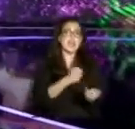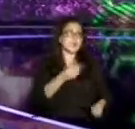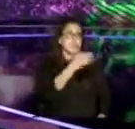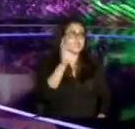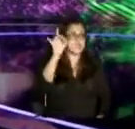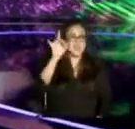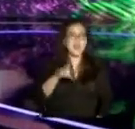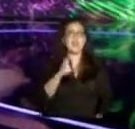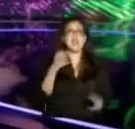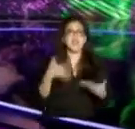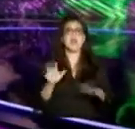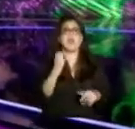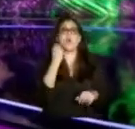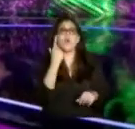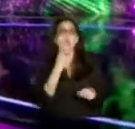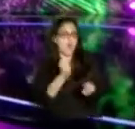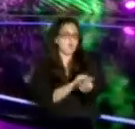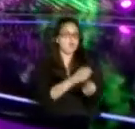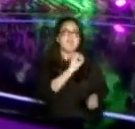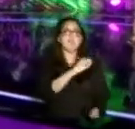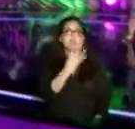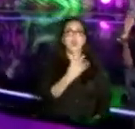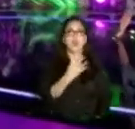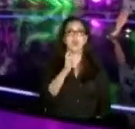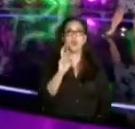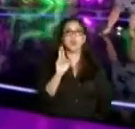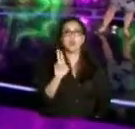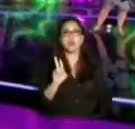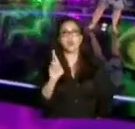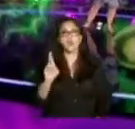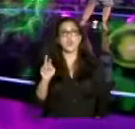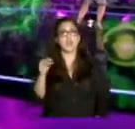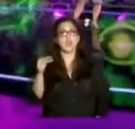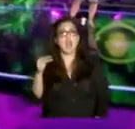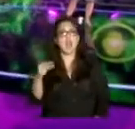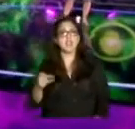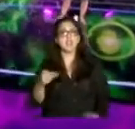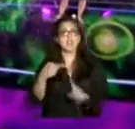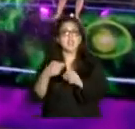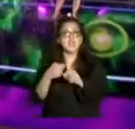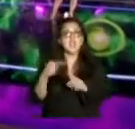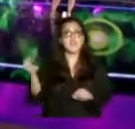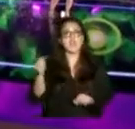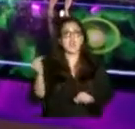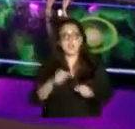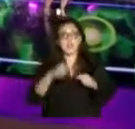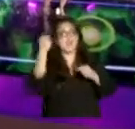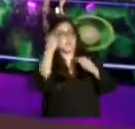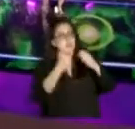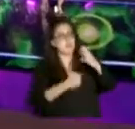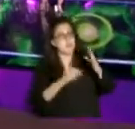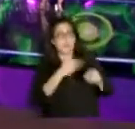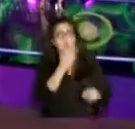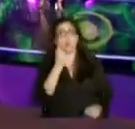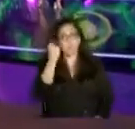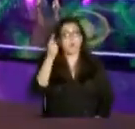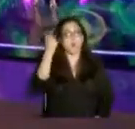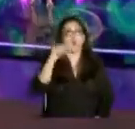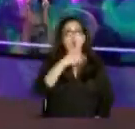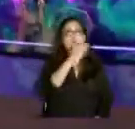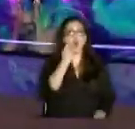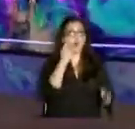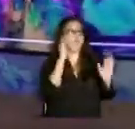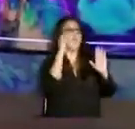tiene, 0, 4, 2, RH positivo, RH negativo, etc. Estos son buenos ejemplos. Aquí quiero en el gráfico